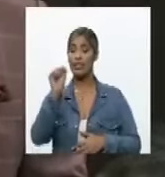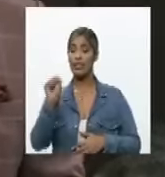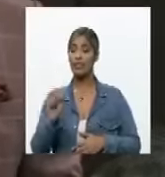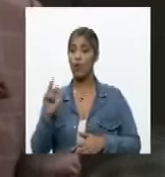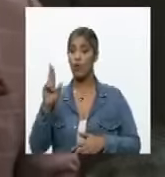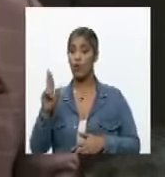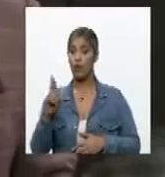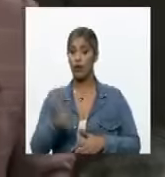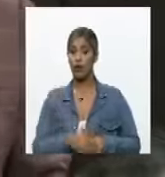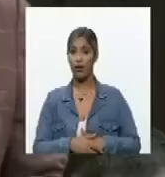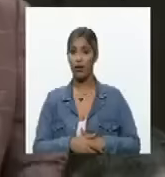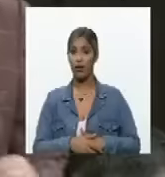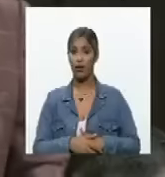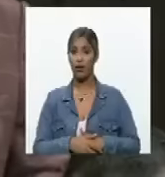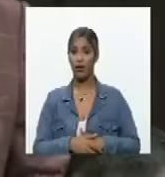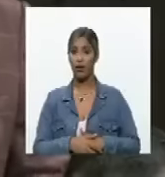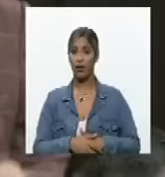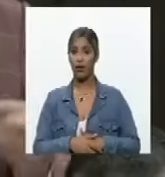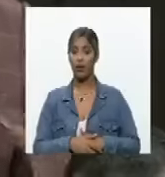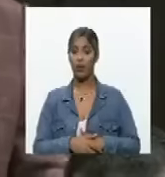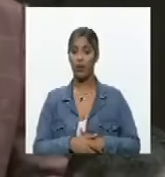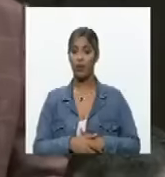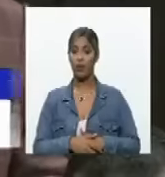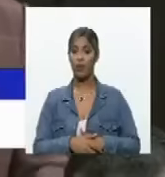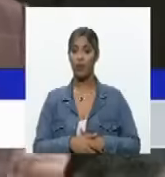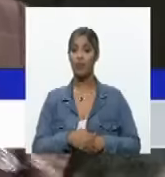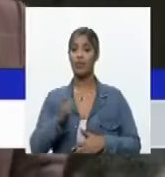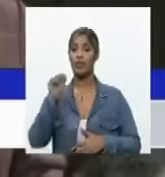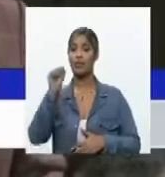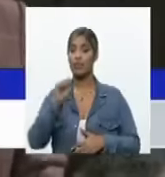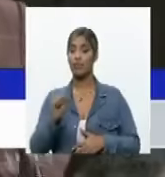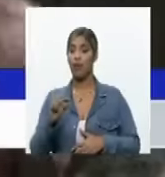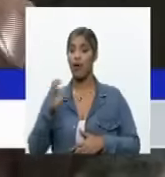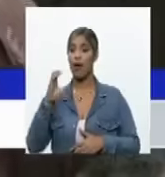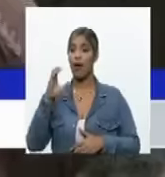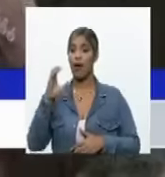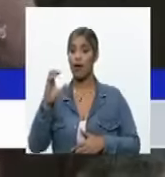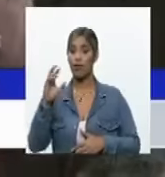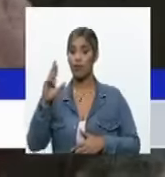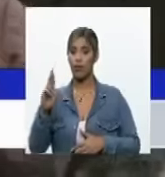Rodríguez. Era Simón Carreño Rodríguez.